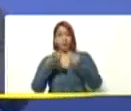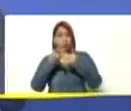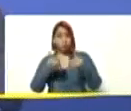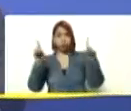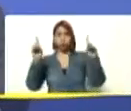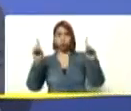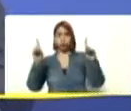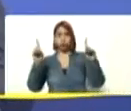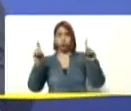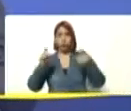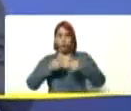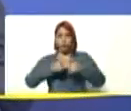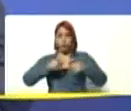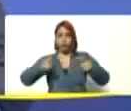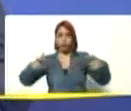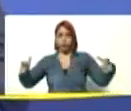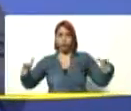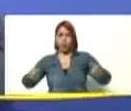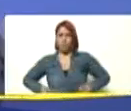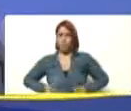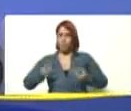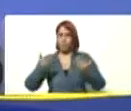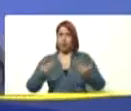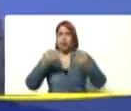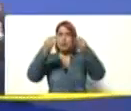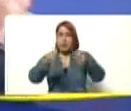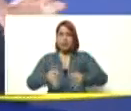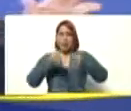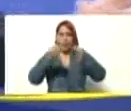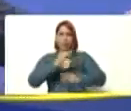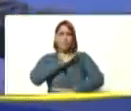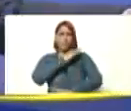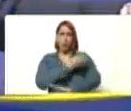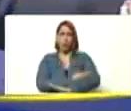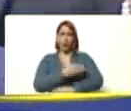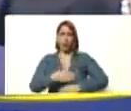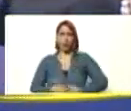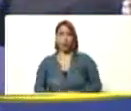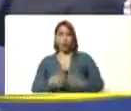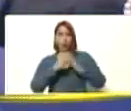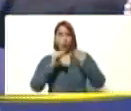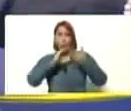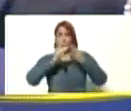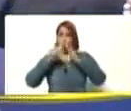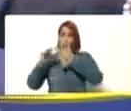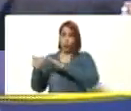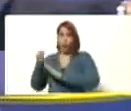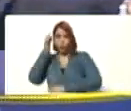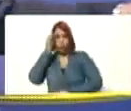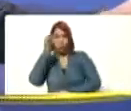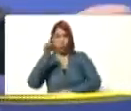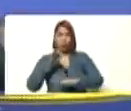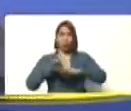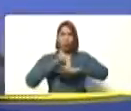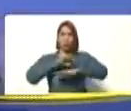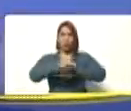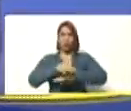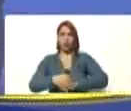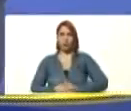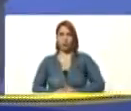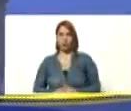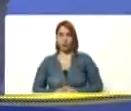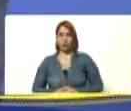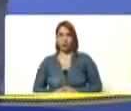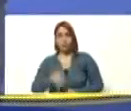Democratizar, ampliar y darle cada vez más poder a las comunas, a los consejos municipales, a